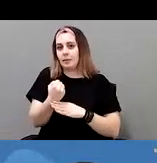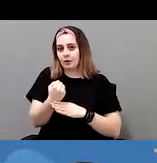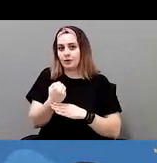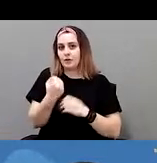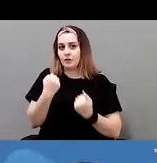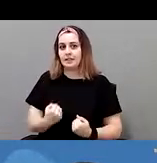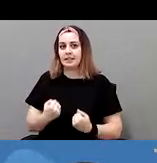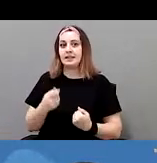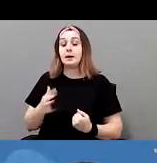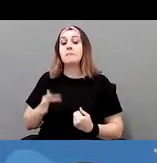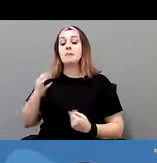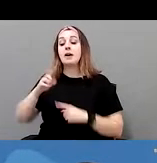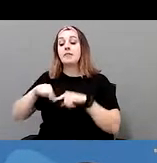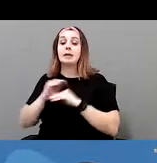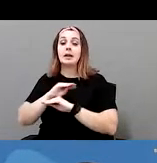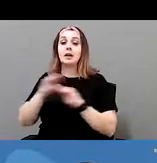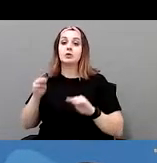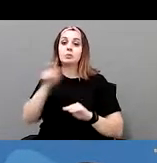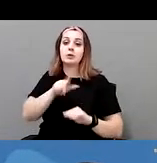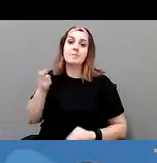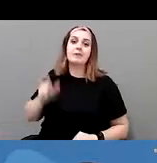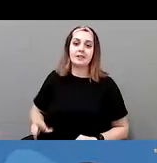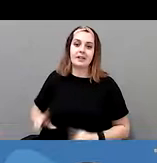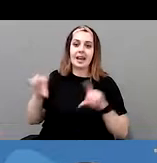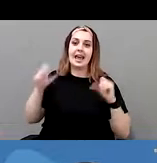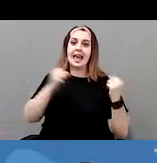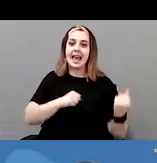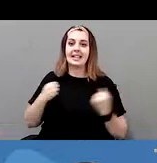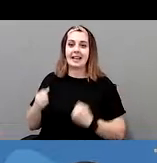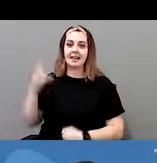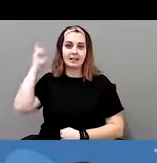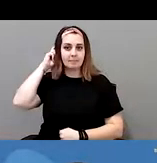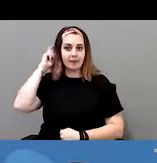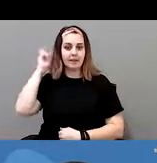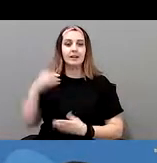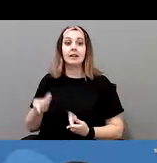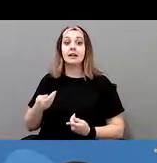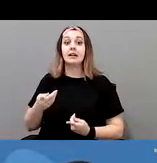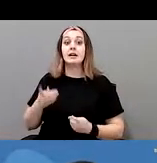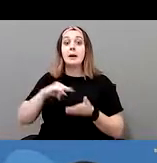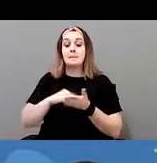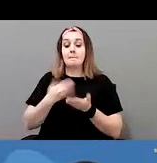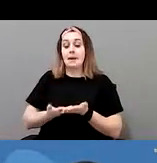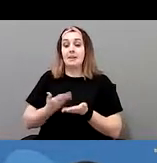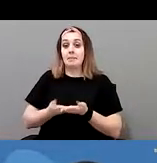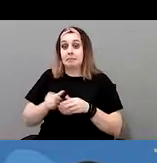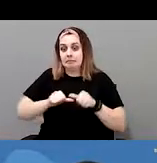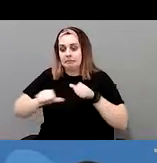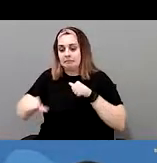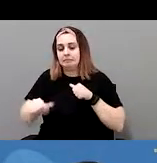así como de las familias y los profesionales de las entidades de ASPACE. A partir de este planteamiento, establecimos